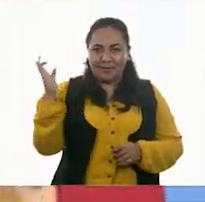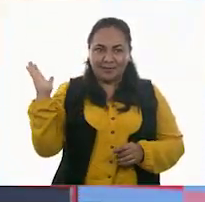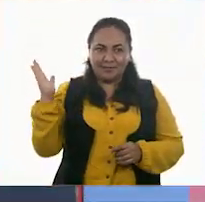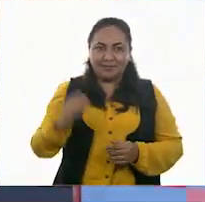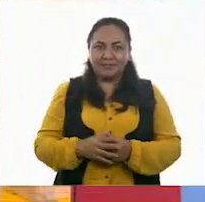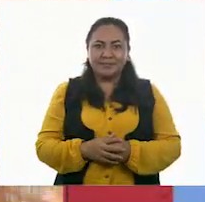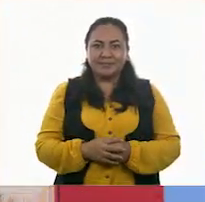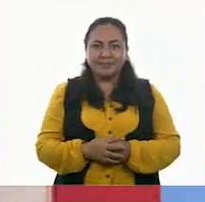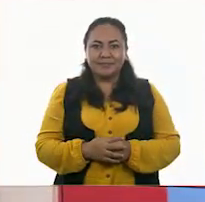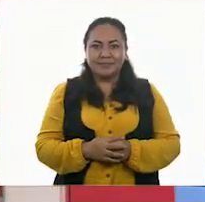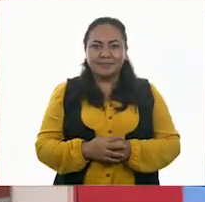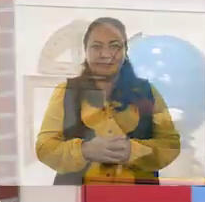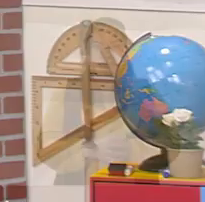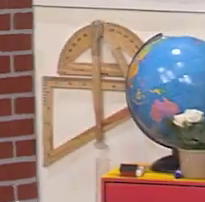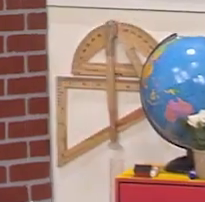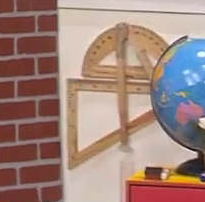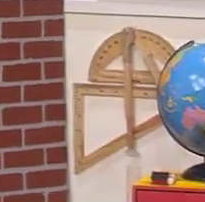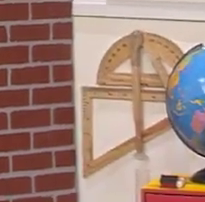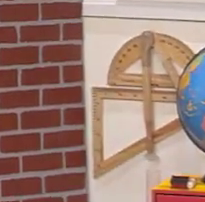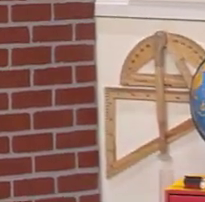Uy. Venga, allá en casita. Ah.